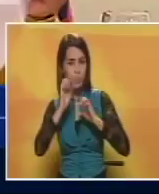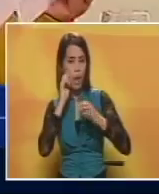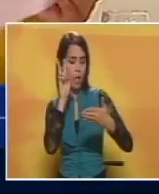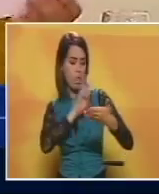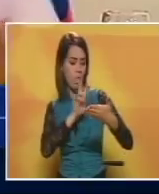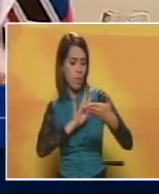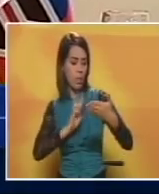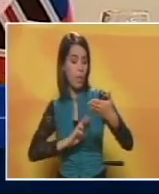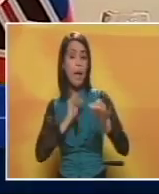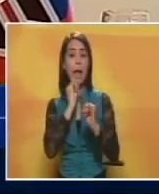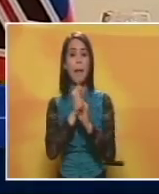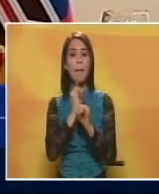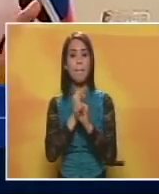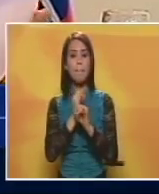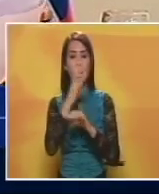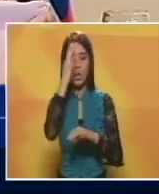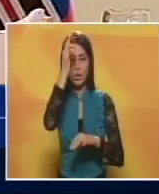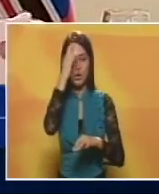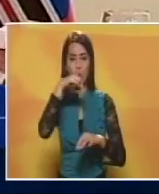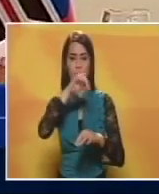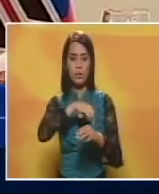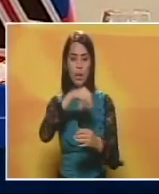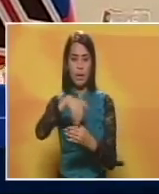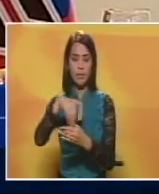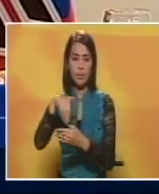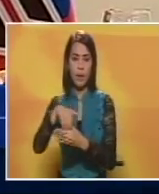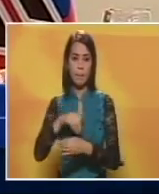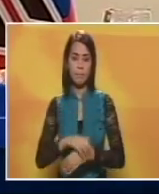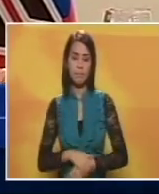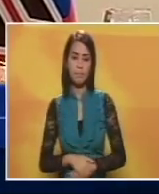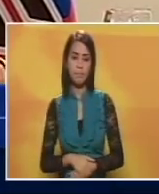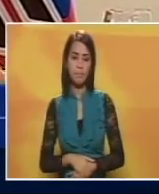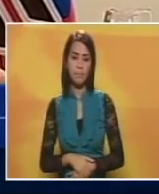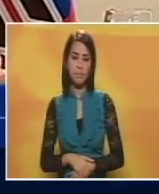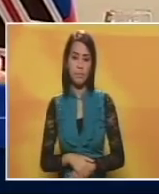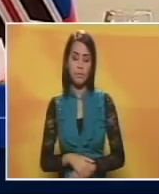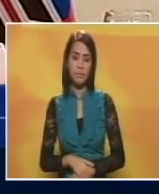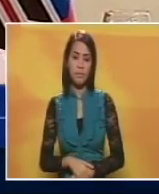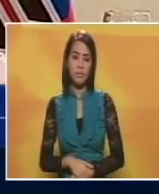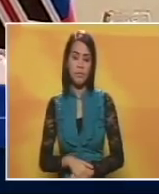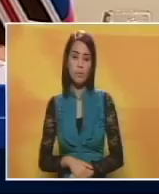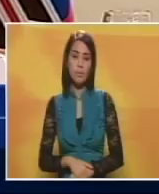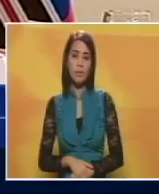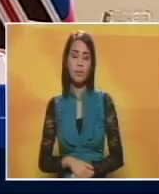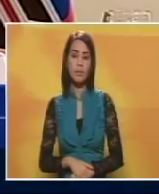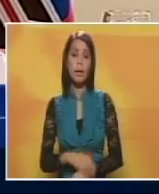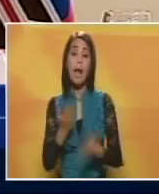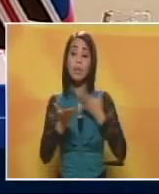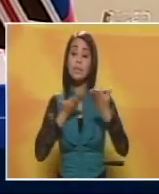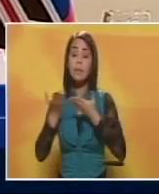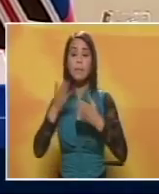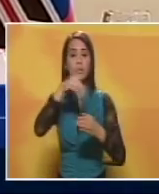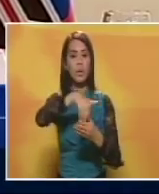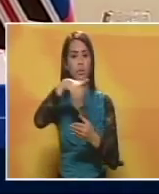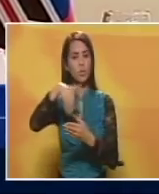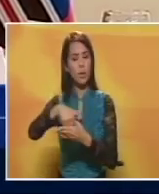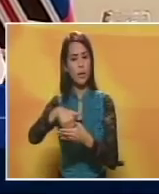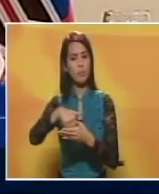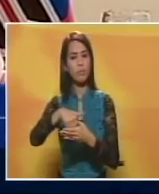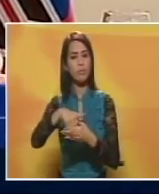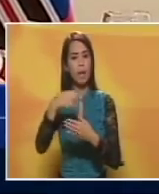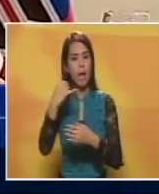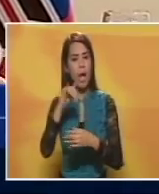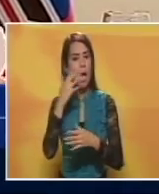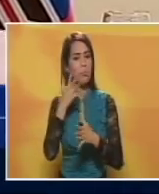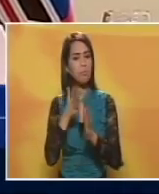la página del Consejo Nacional Electoral. En cuanto al servicio electoral, tenemos